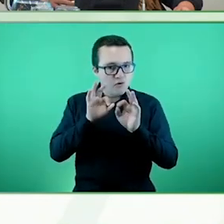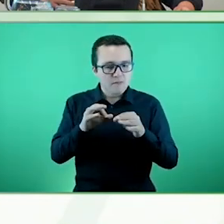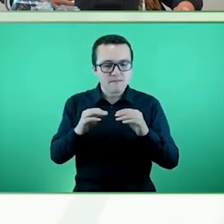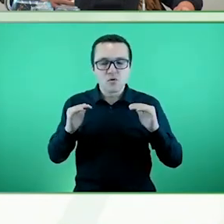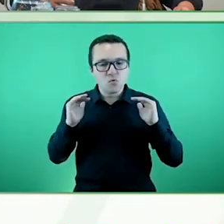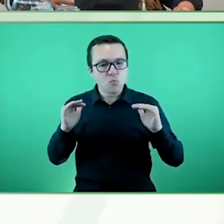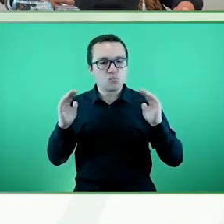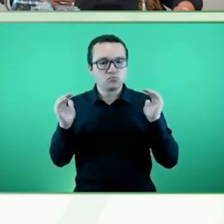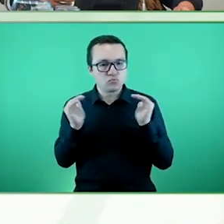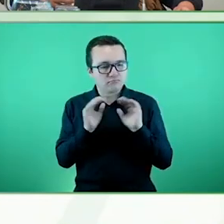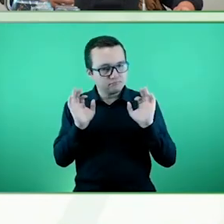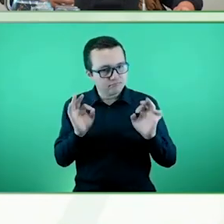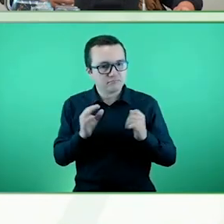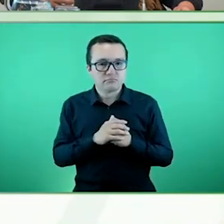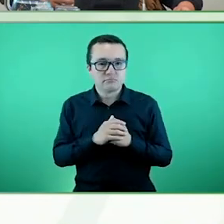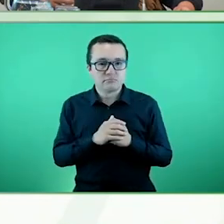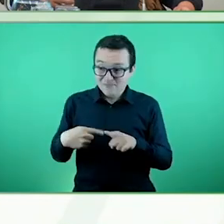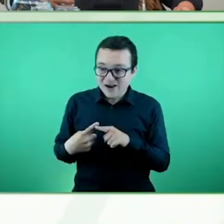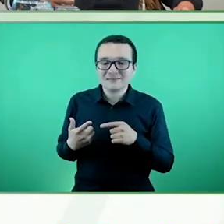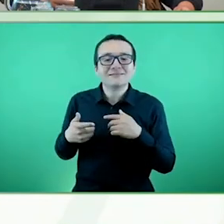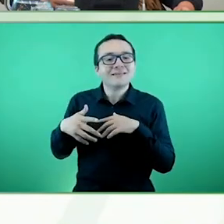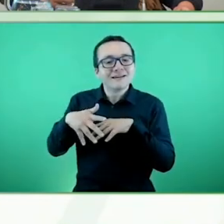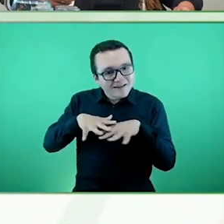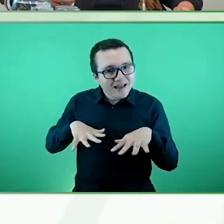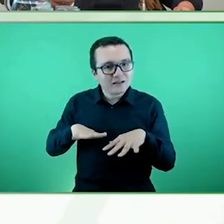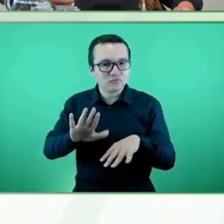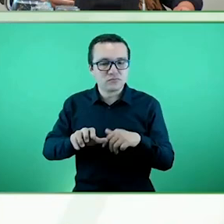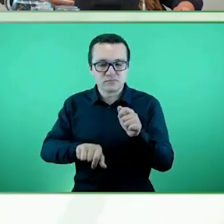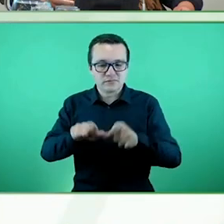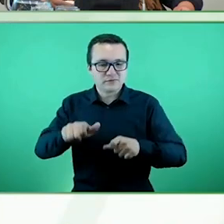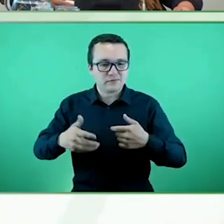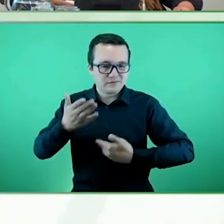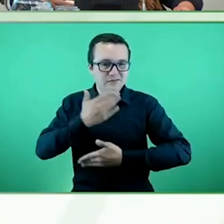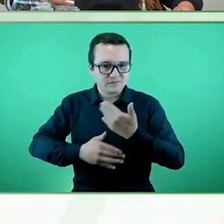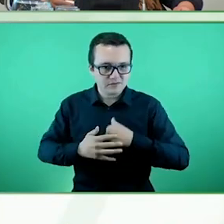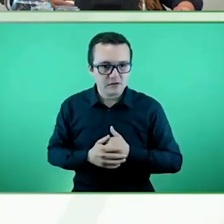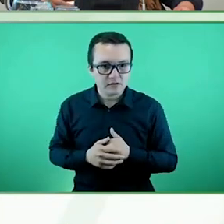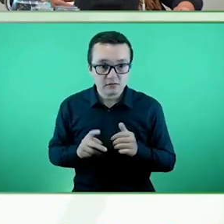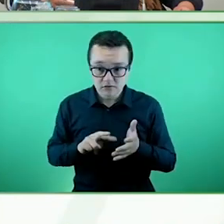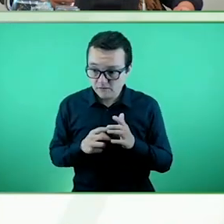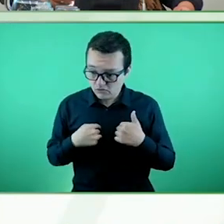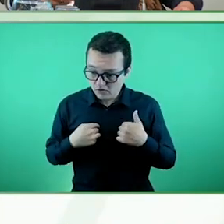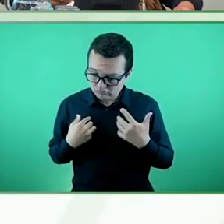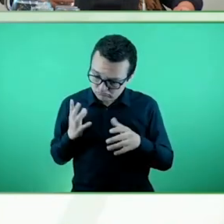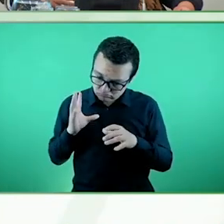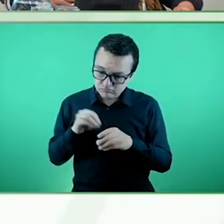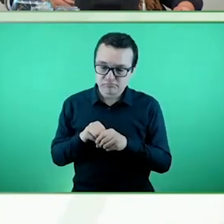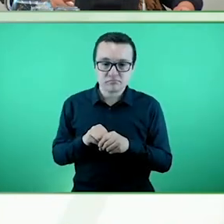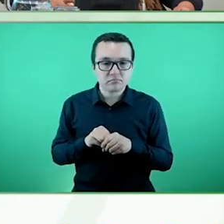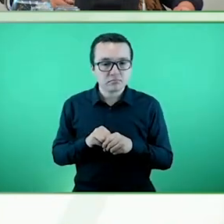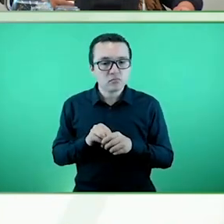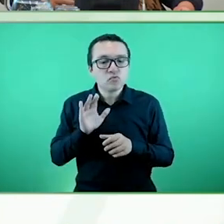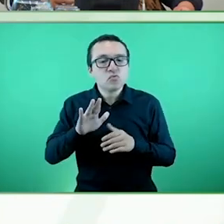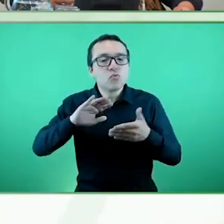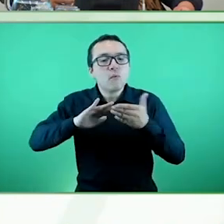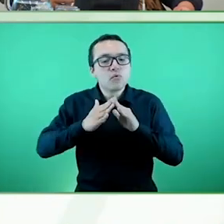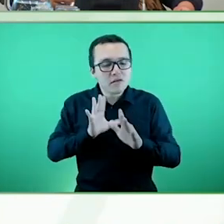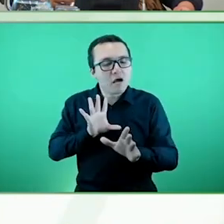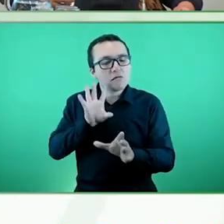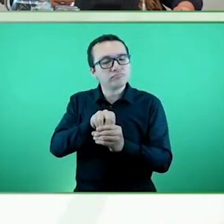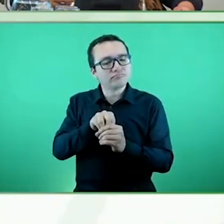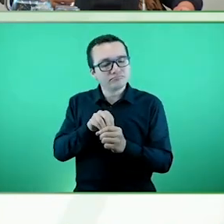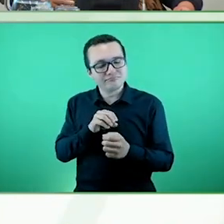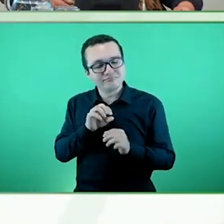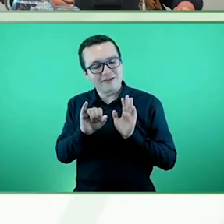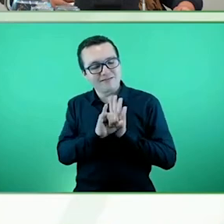discapacidad, de también sentirse perteneciente a una comunidad. Se han creado lazos de amistad, se